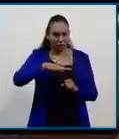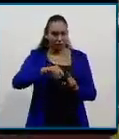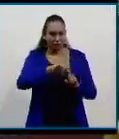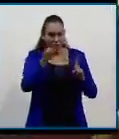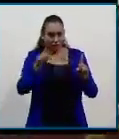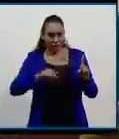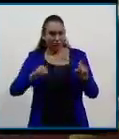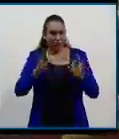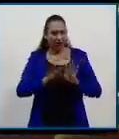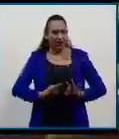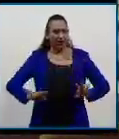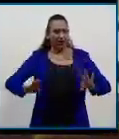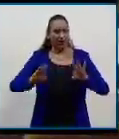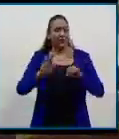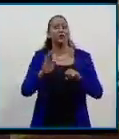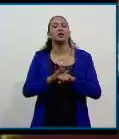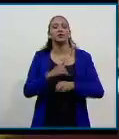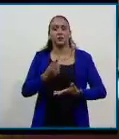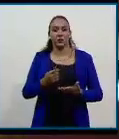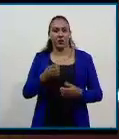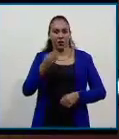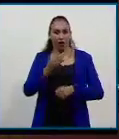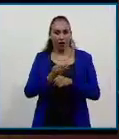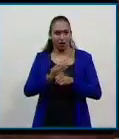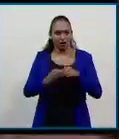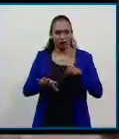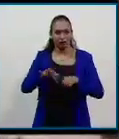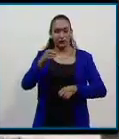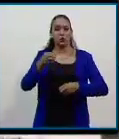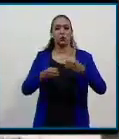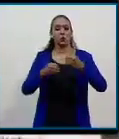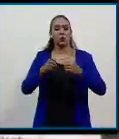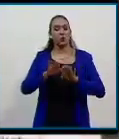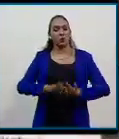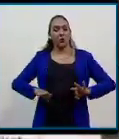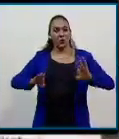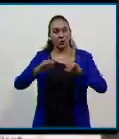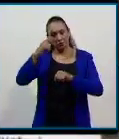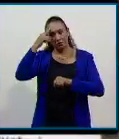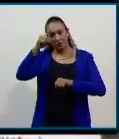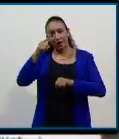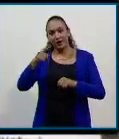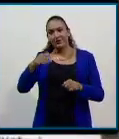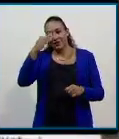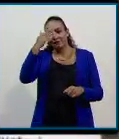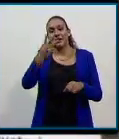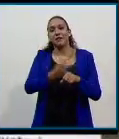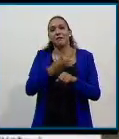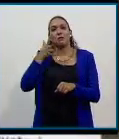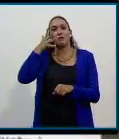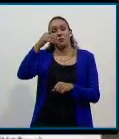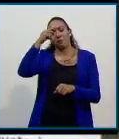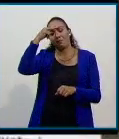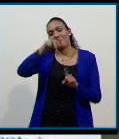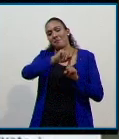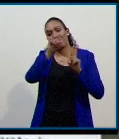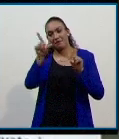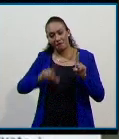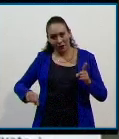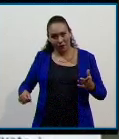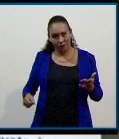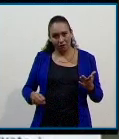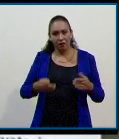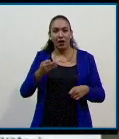contextos en que las elecciones judiciales son un elemento clave para la recuperación del rumbo democrático en donde ha habido un